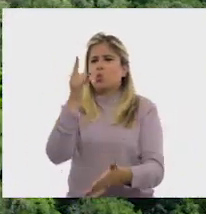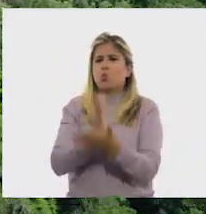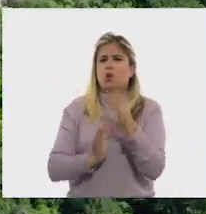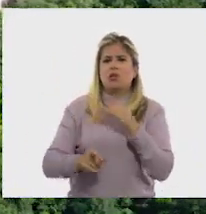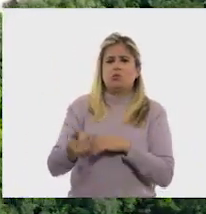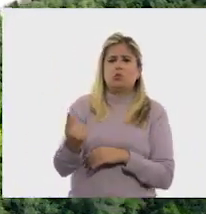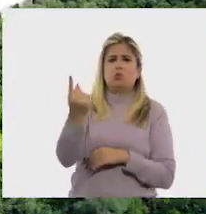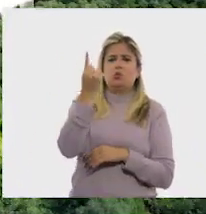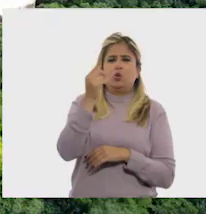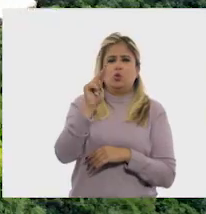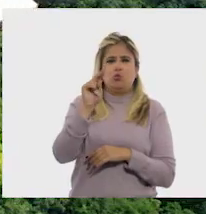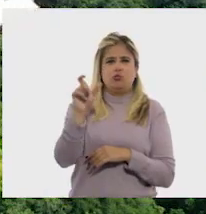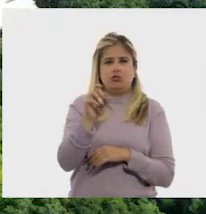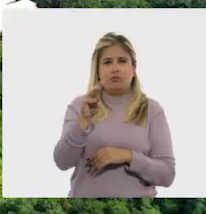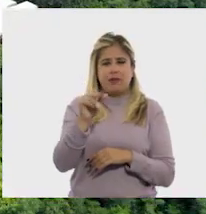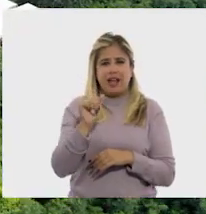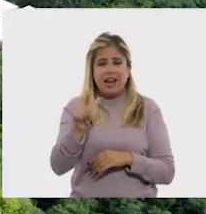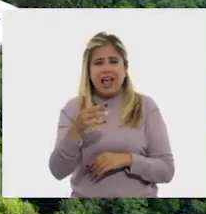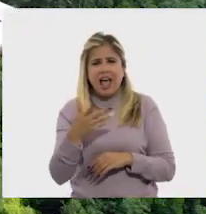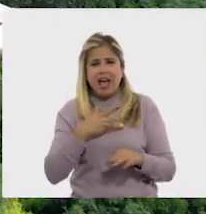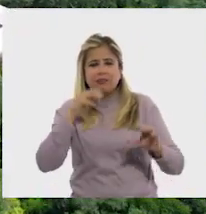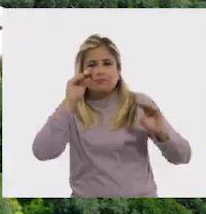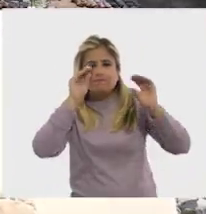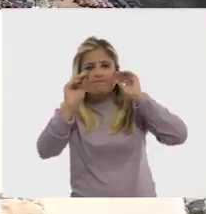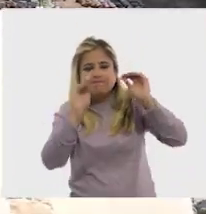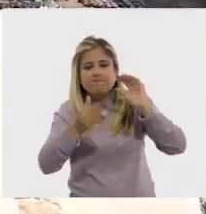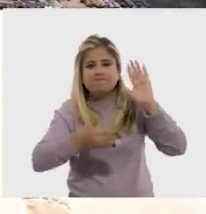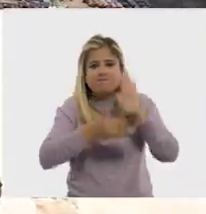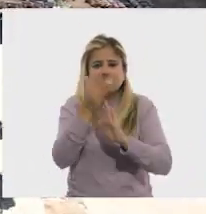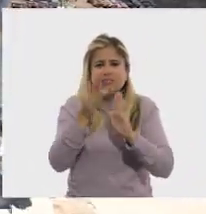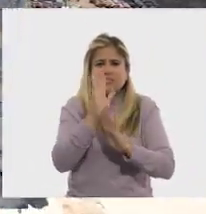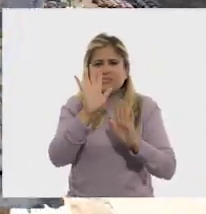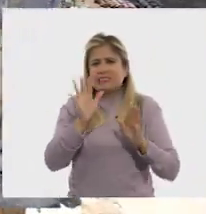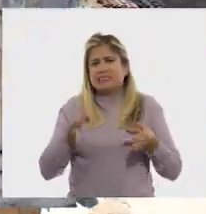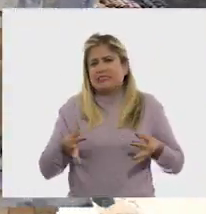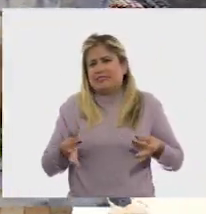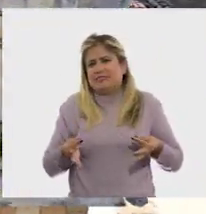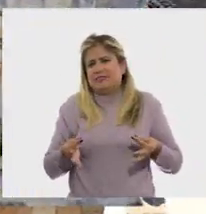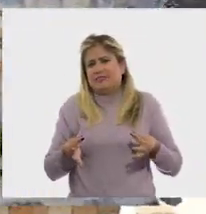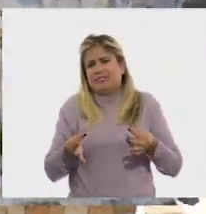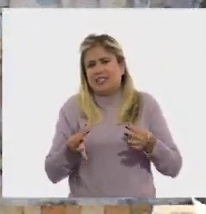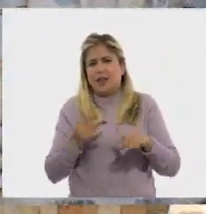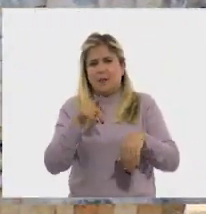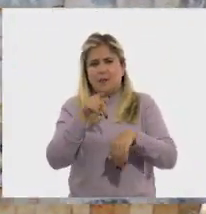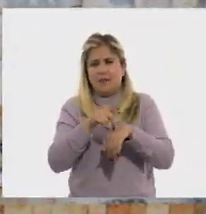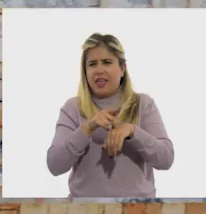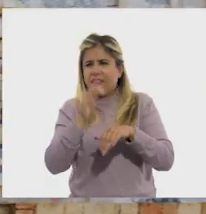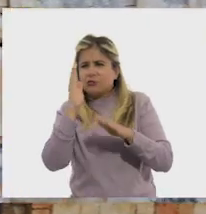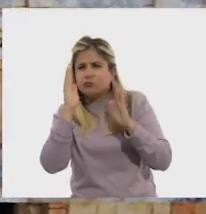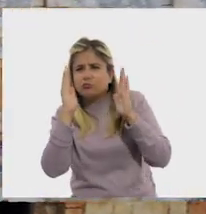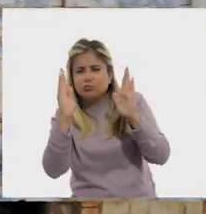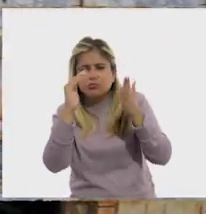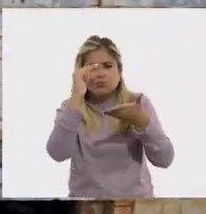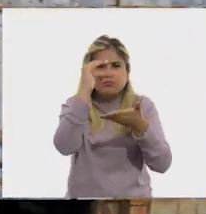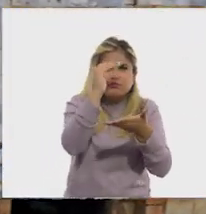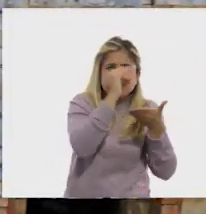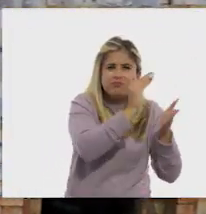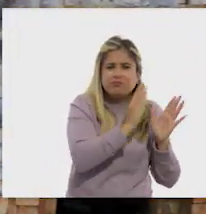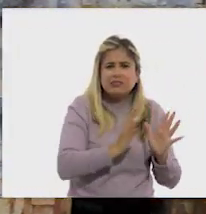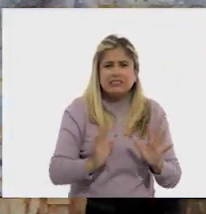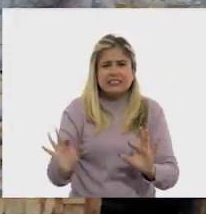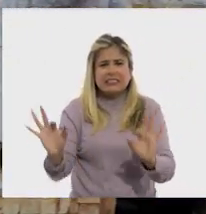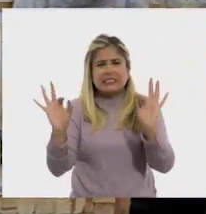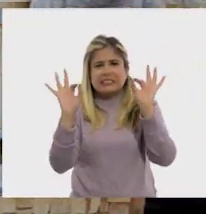además tiene una decoración muy fina con corte de piedra, diseño de piedra, y